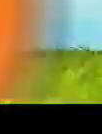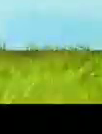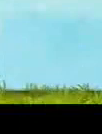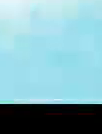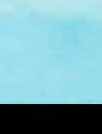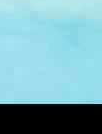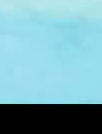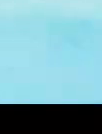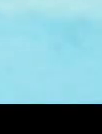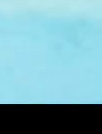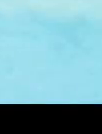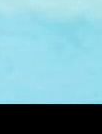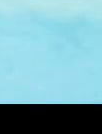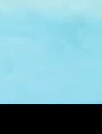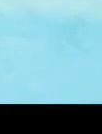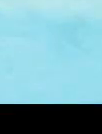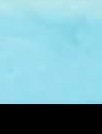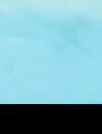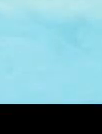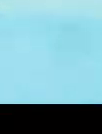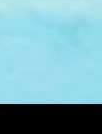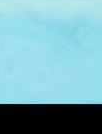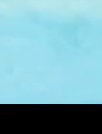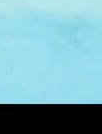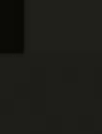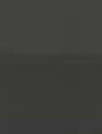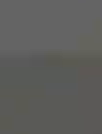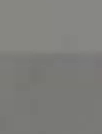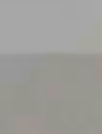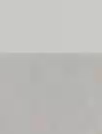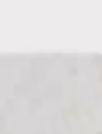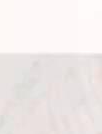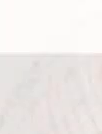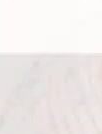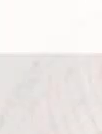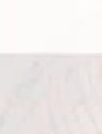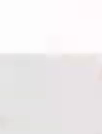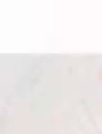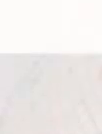riobambeños. La ruta del sabor.